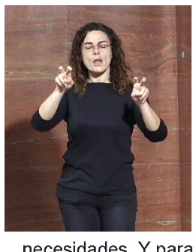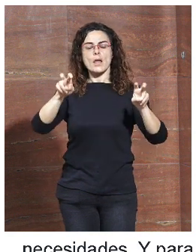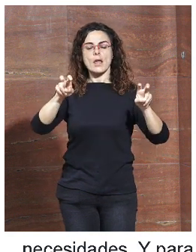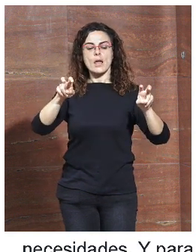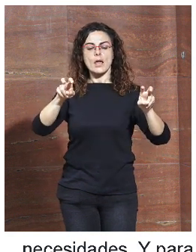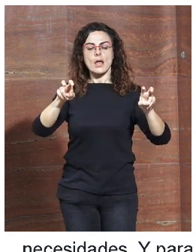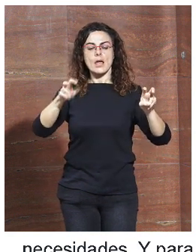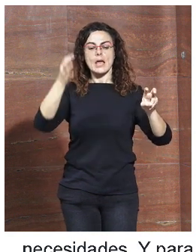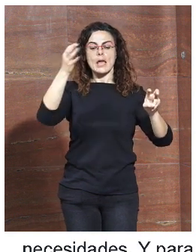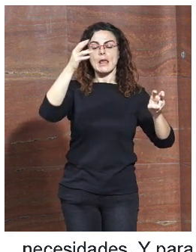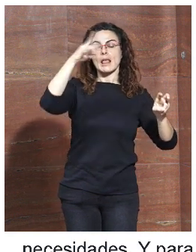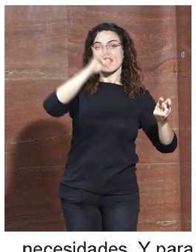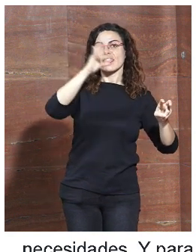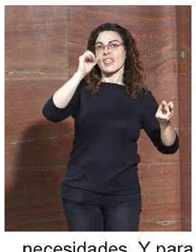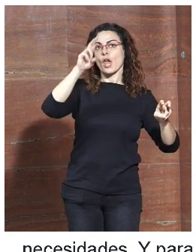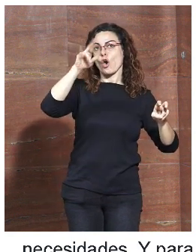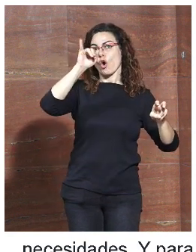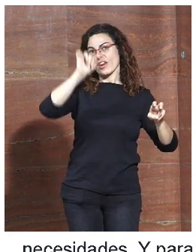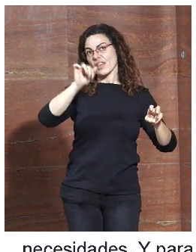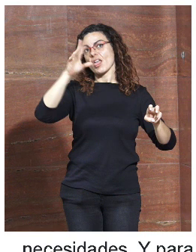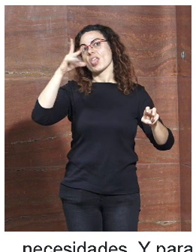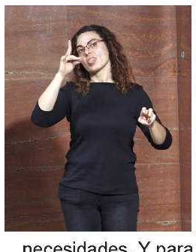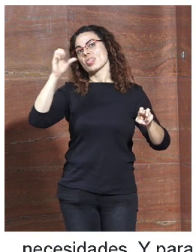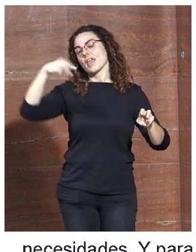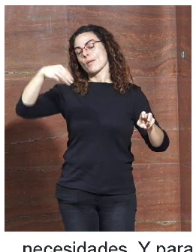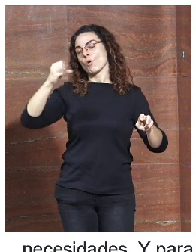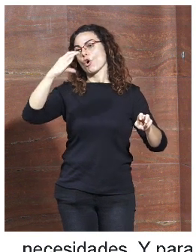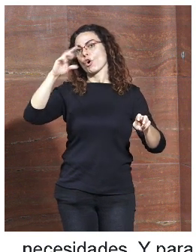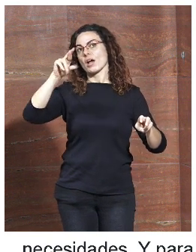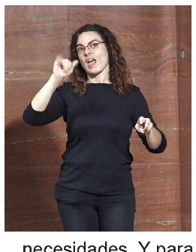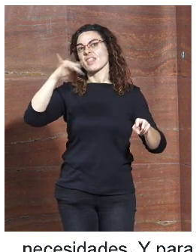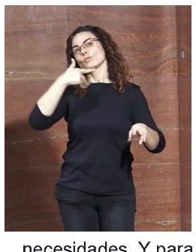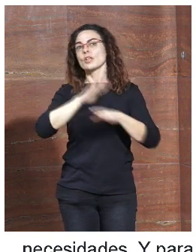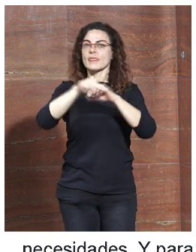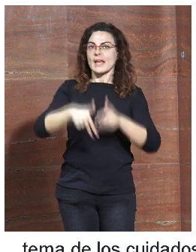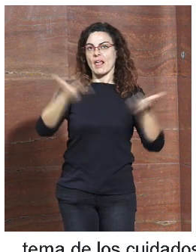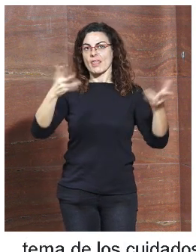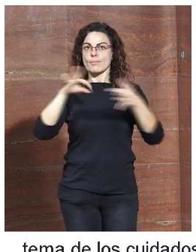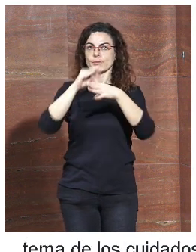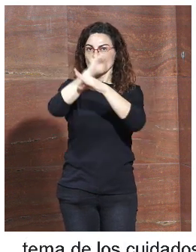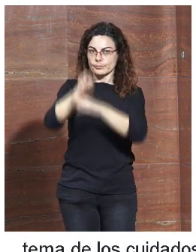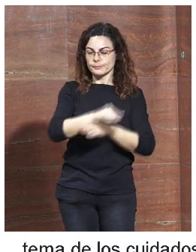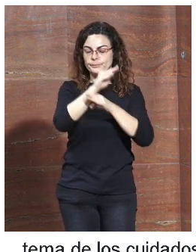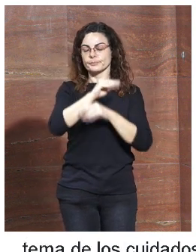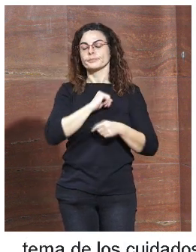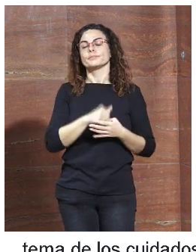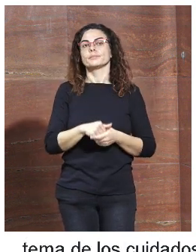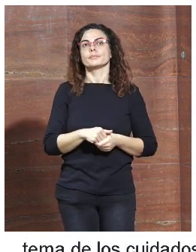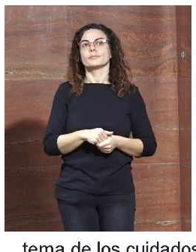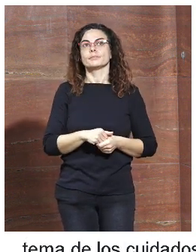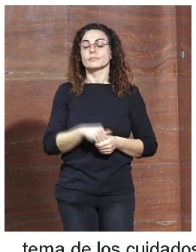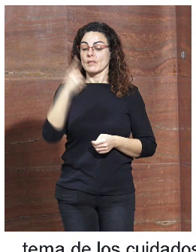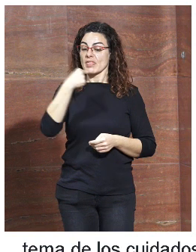Caring Democracy, podemos traducirlo por una democracia cuidadora, en el cual dice que